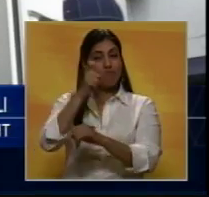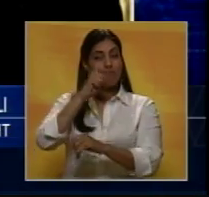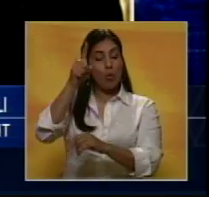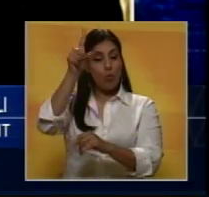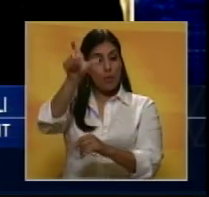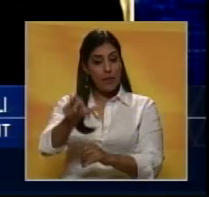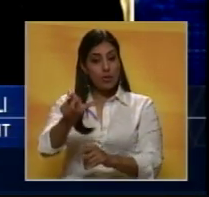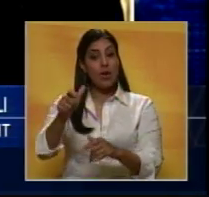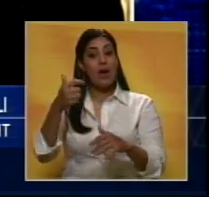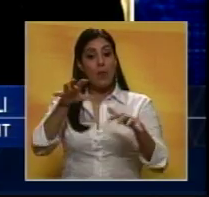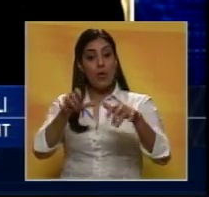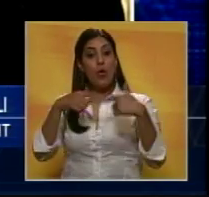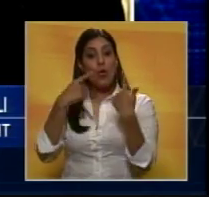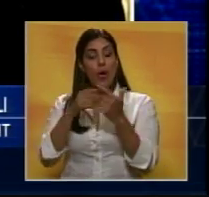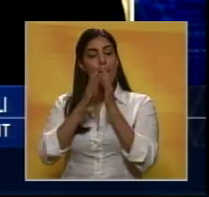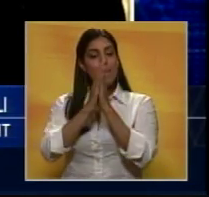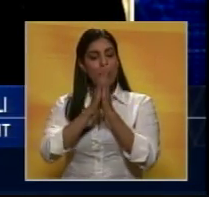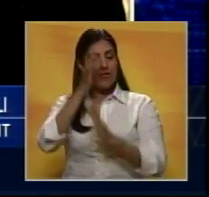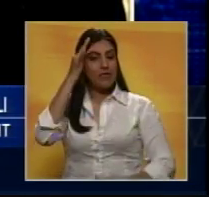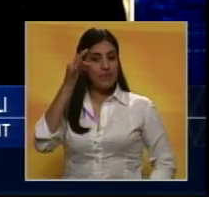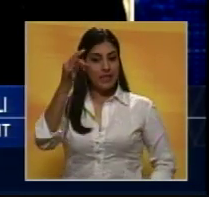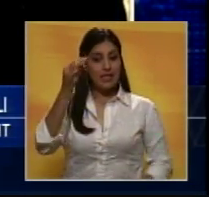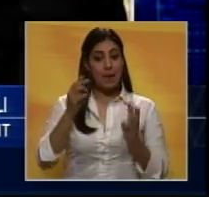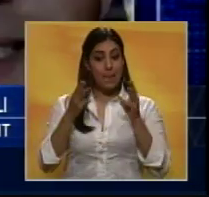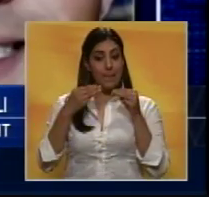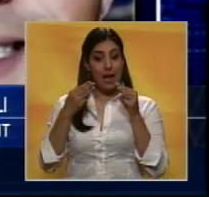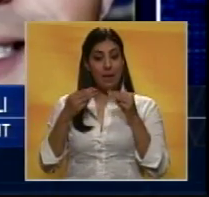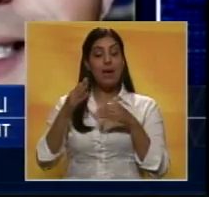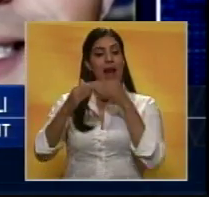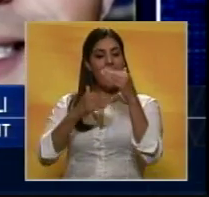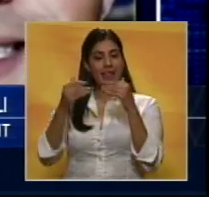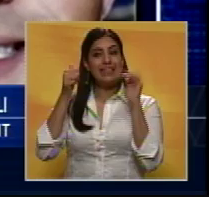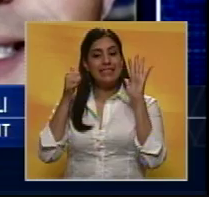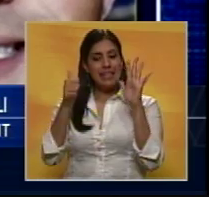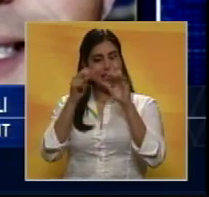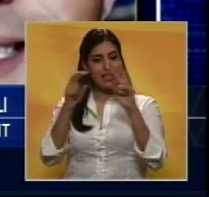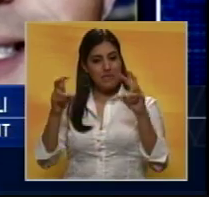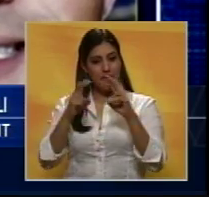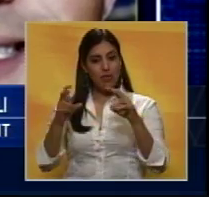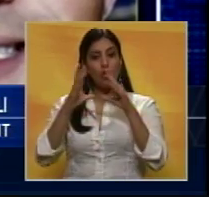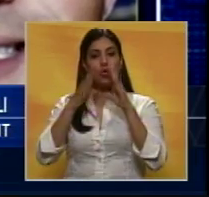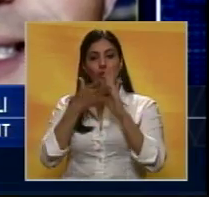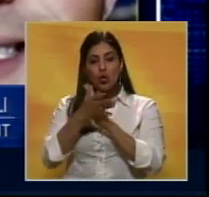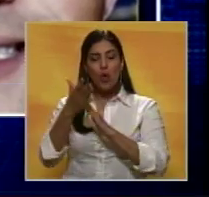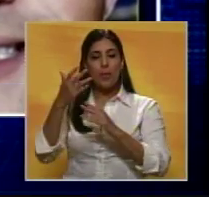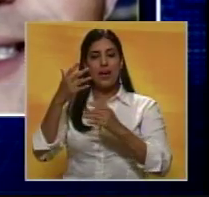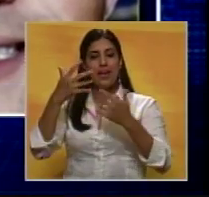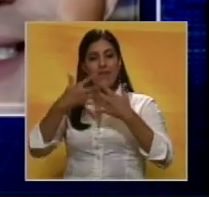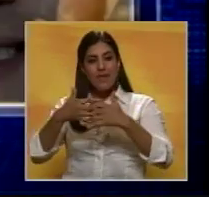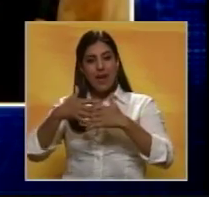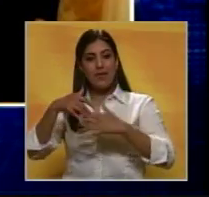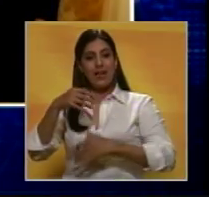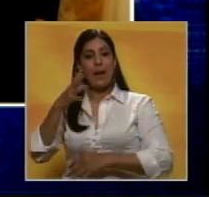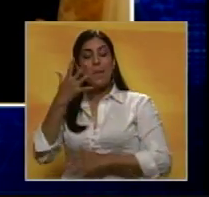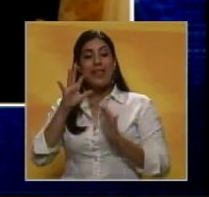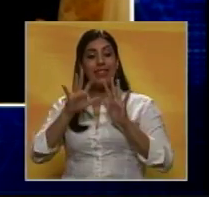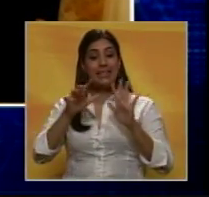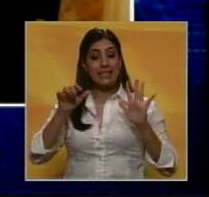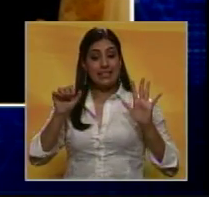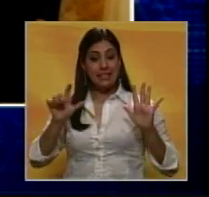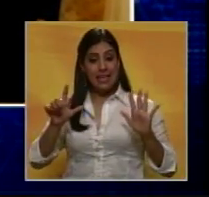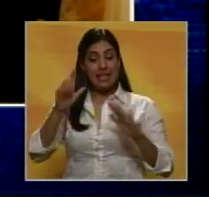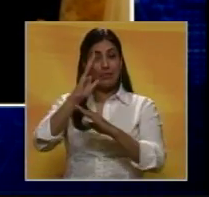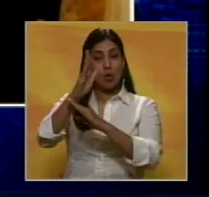internacional. El embargo se produjo a petición de la Fiscalía panameña, que adelanta 6 investigaciones en torno a Odebrecht con al menos